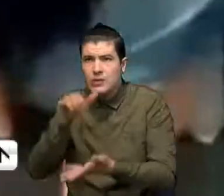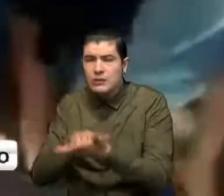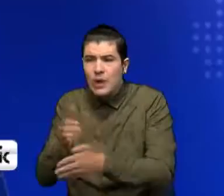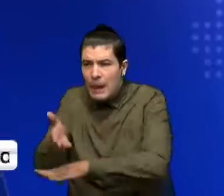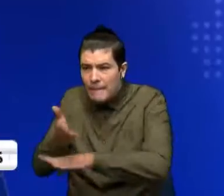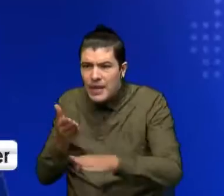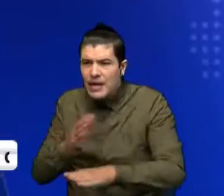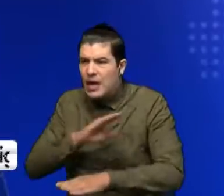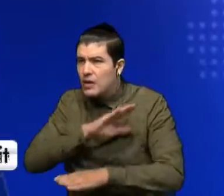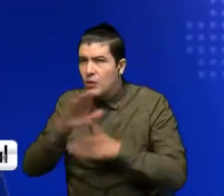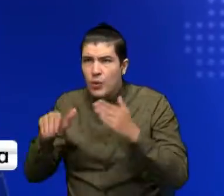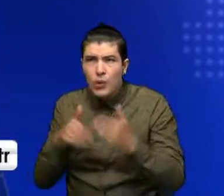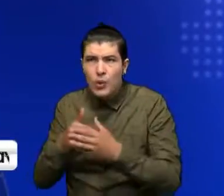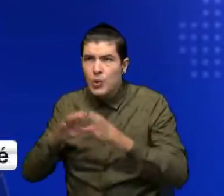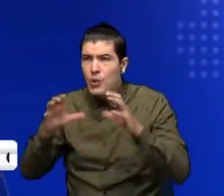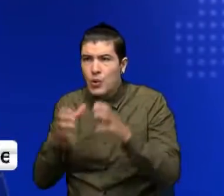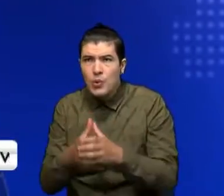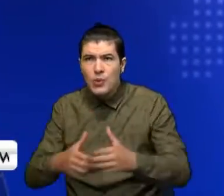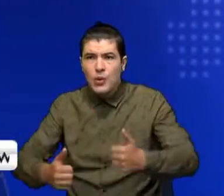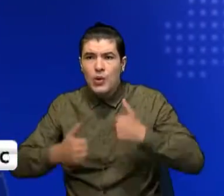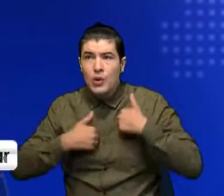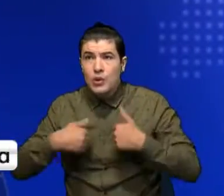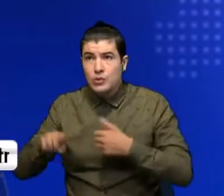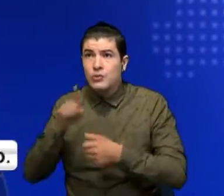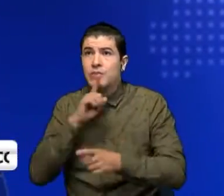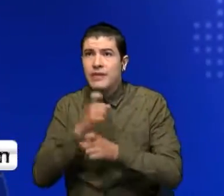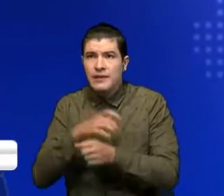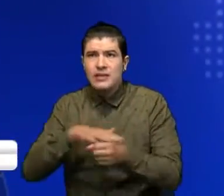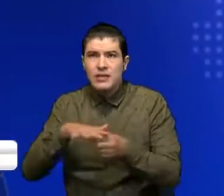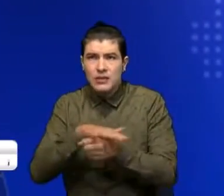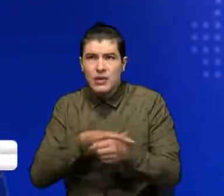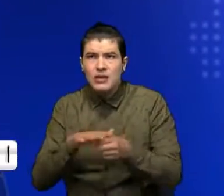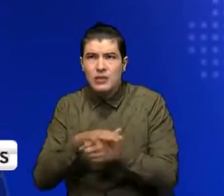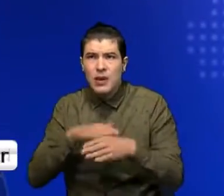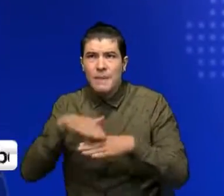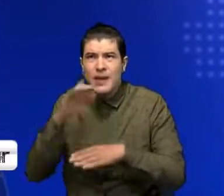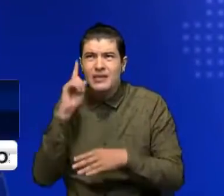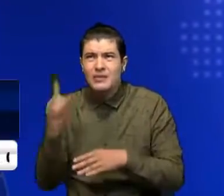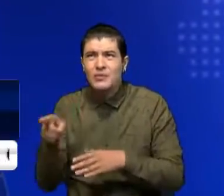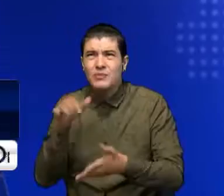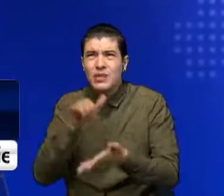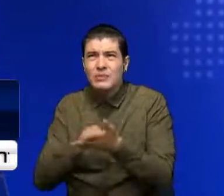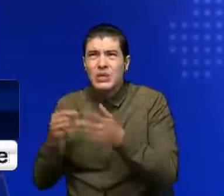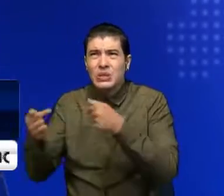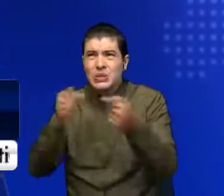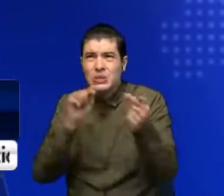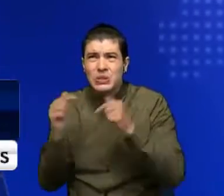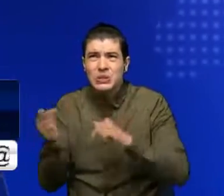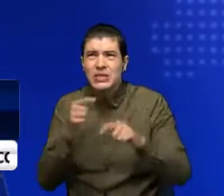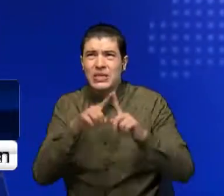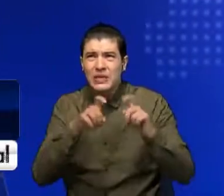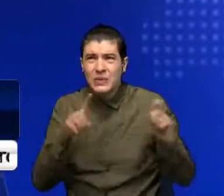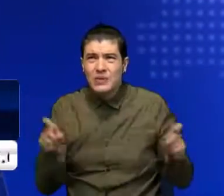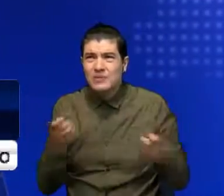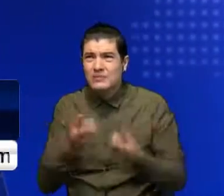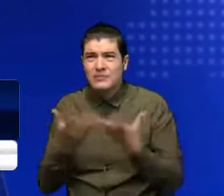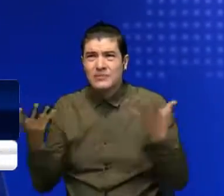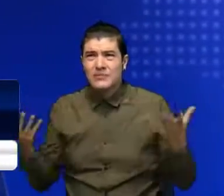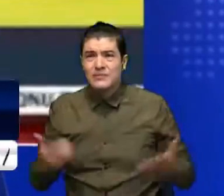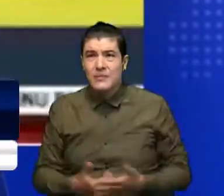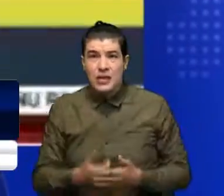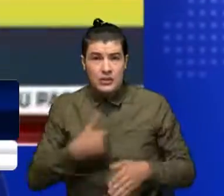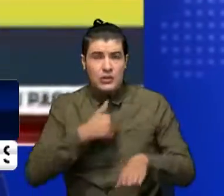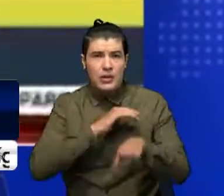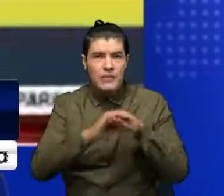a colectivos y unidades de batalla, situación que agudizó aún más el panorama con saqueos, enfrentamientos y zozobra. Le hago un llamado a los